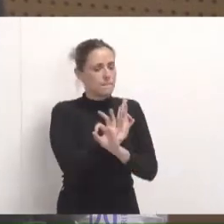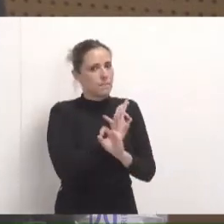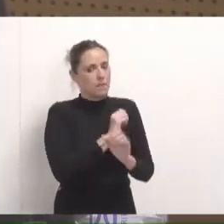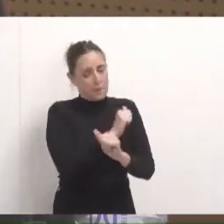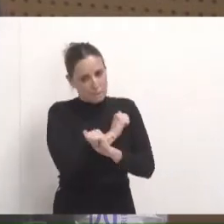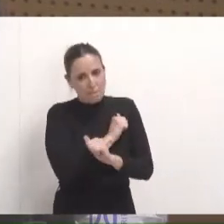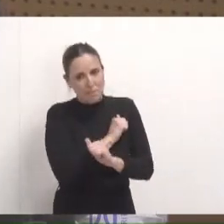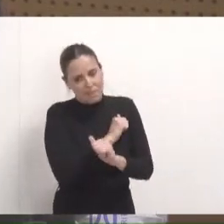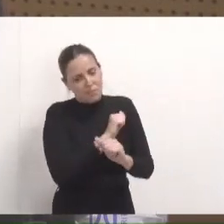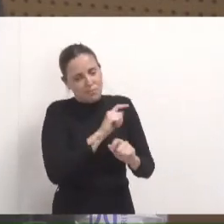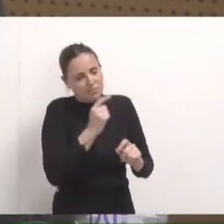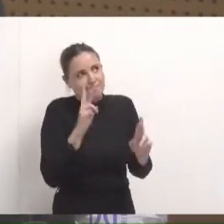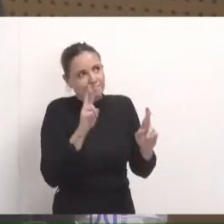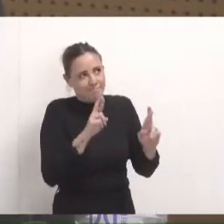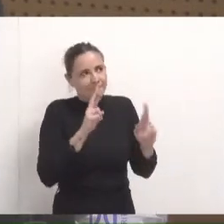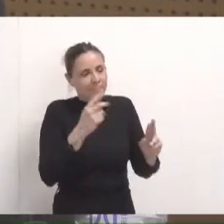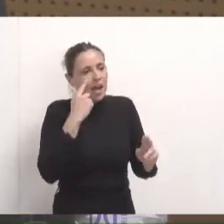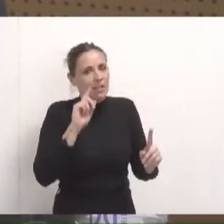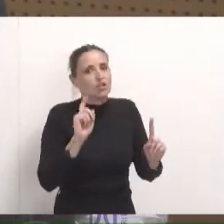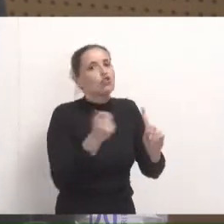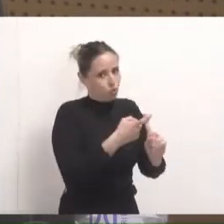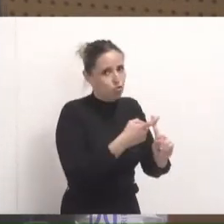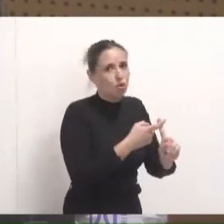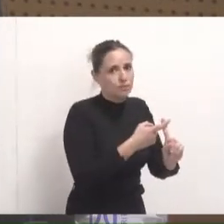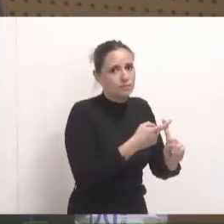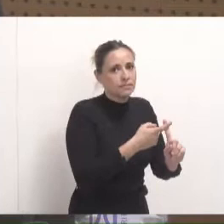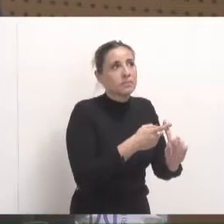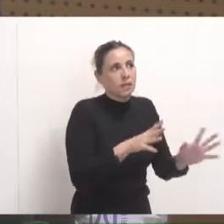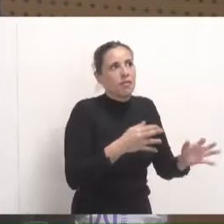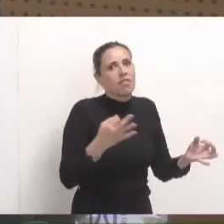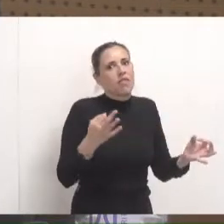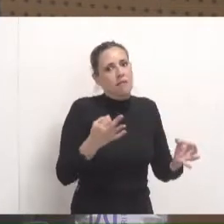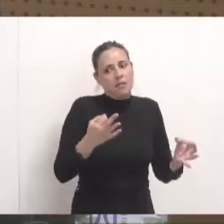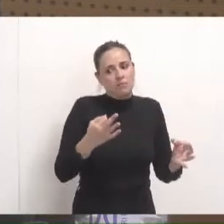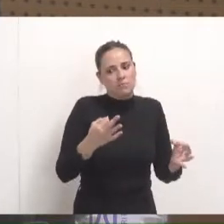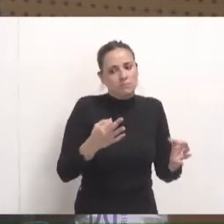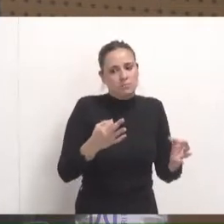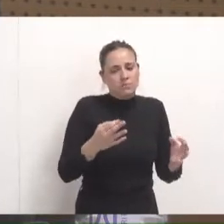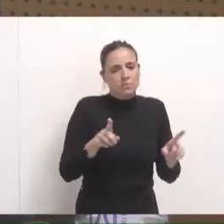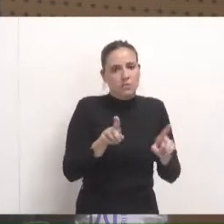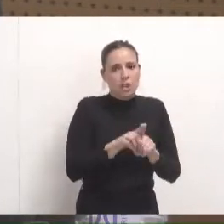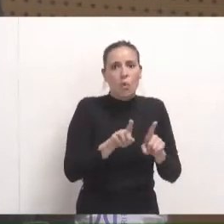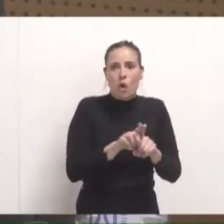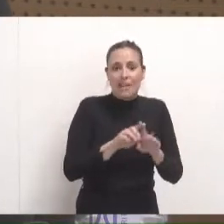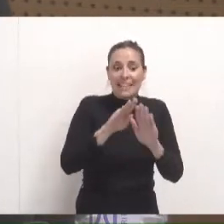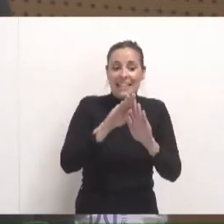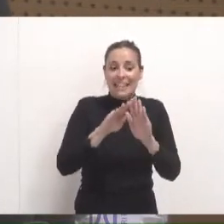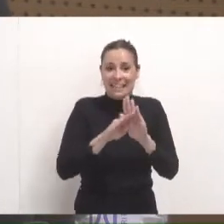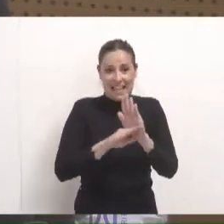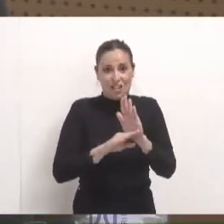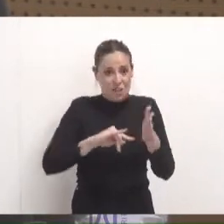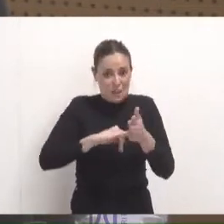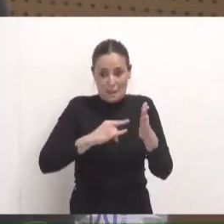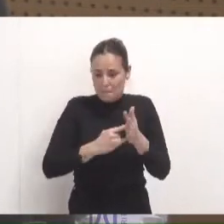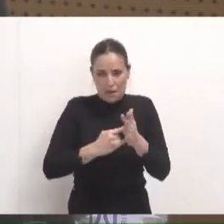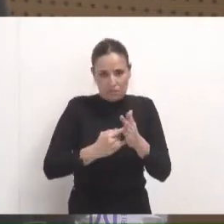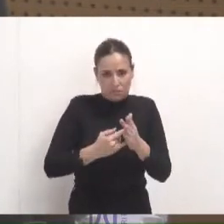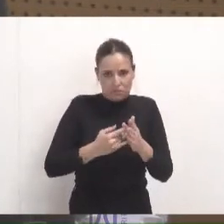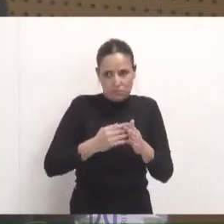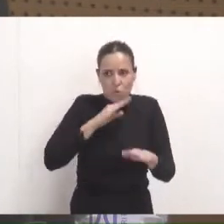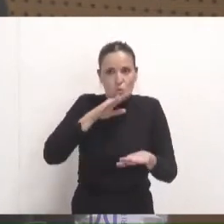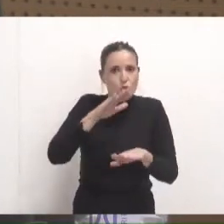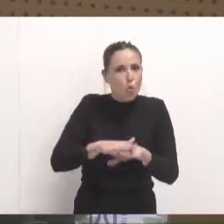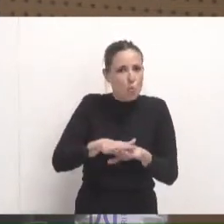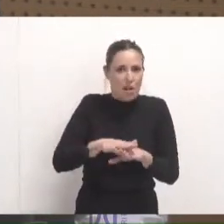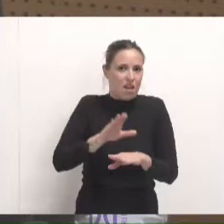cuestión, se haga también lo propio y se tome, adopte de todos los criterios con la máxima responsabilidad desde la Consejería de